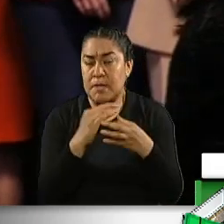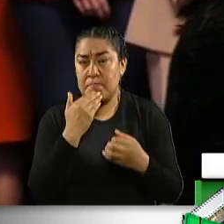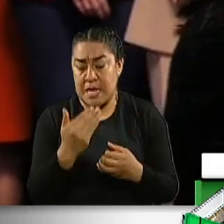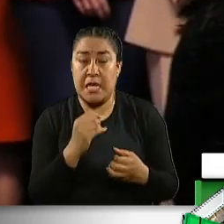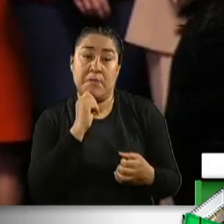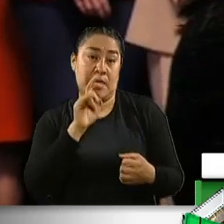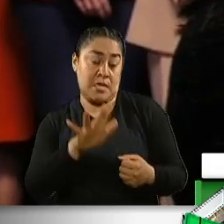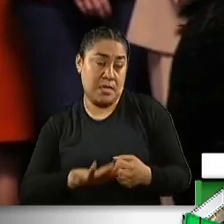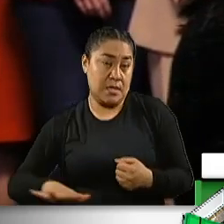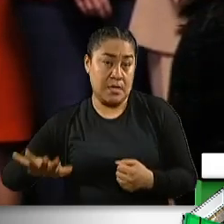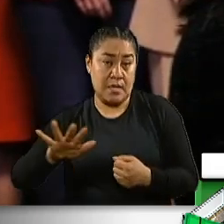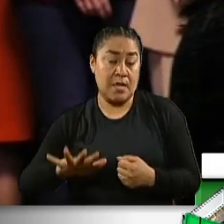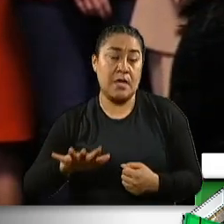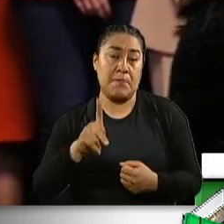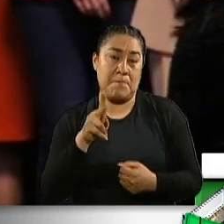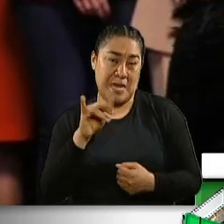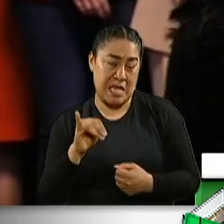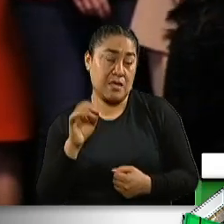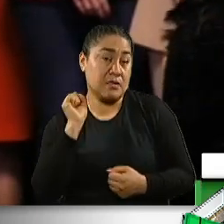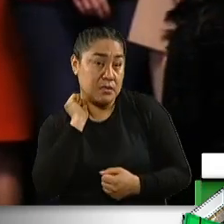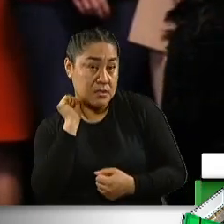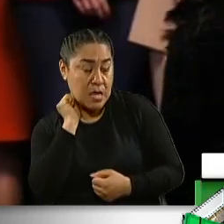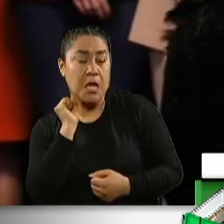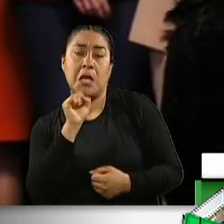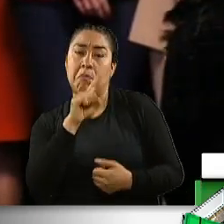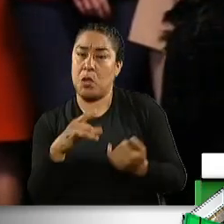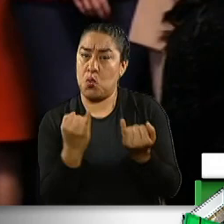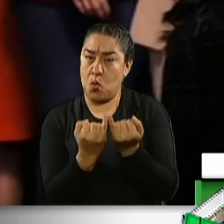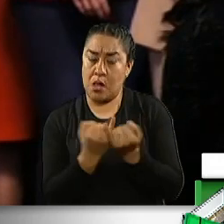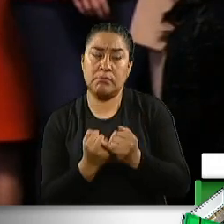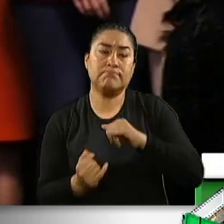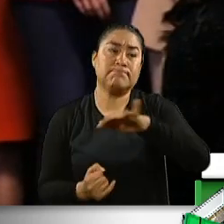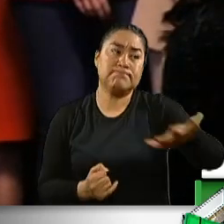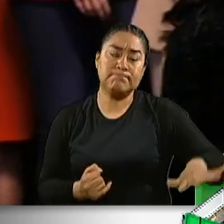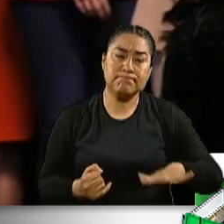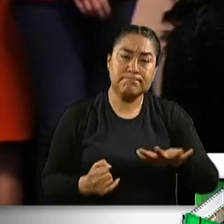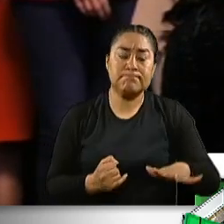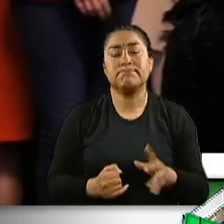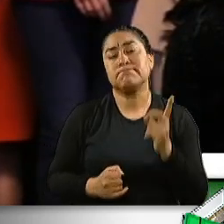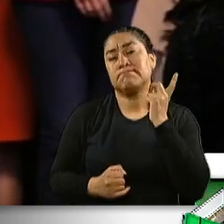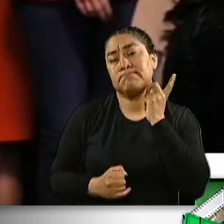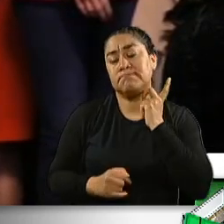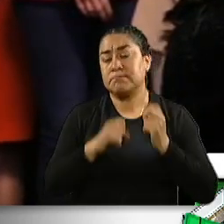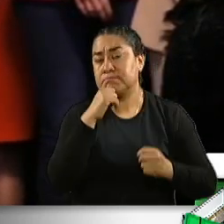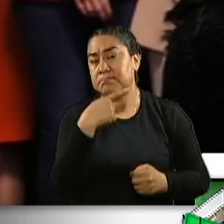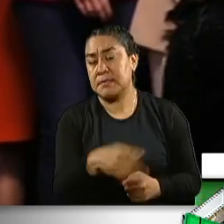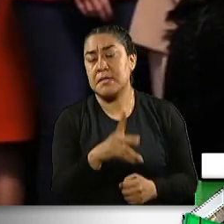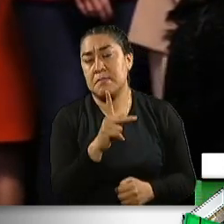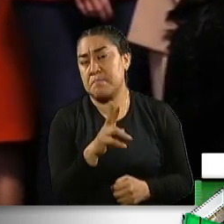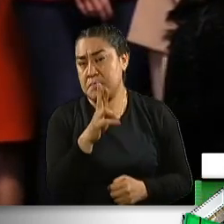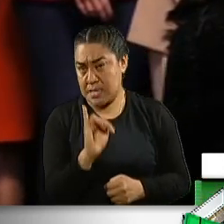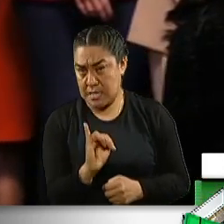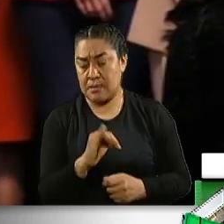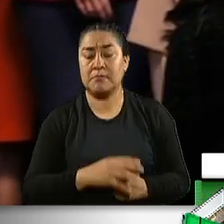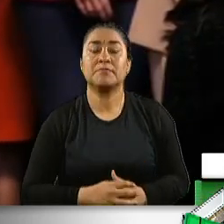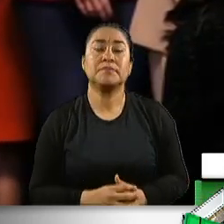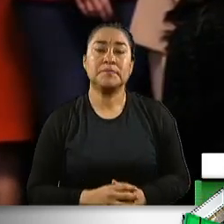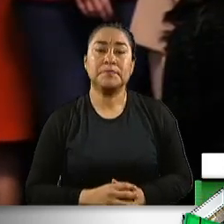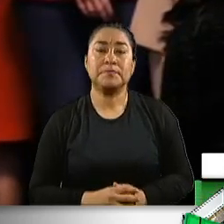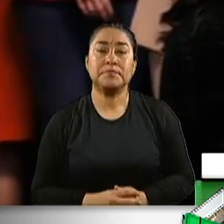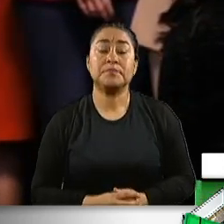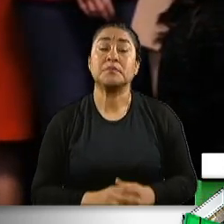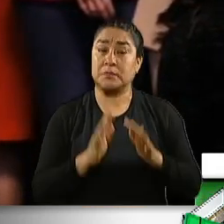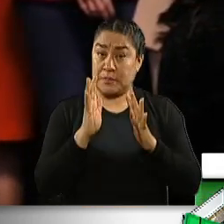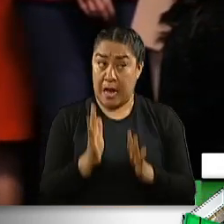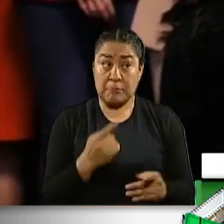grupo parlamentario del PRI en el Senado de la República, como con el grupo parlamentario del partido en la Cámara Baja.